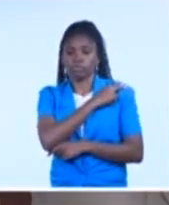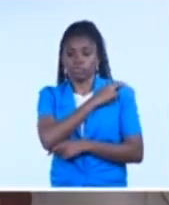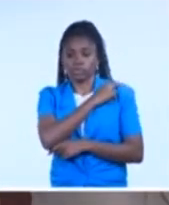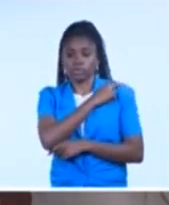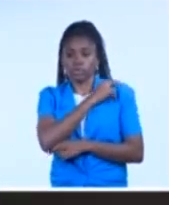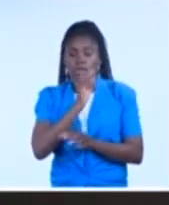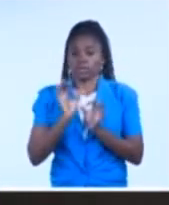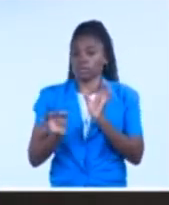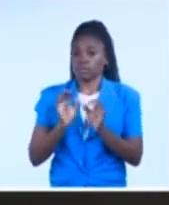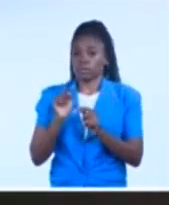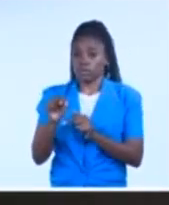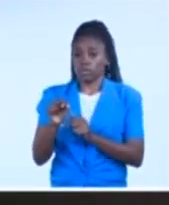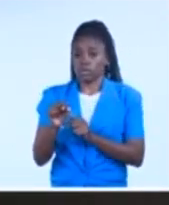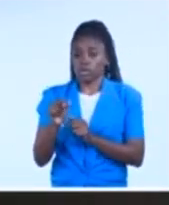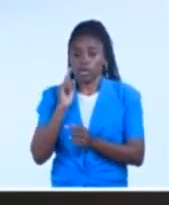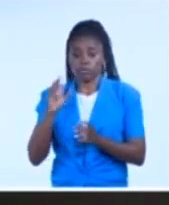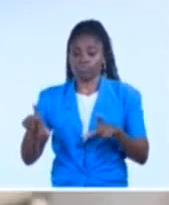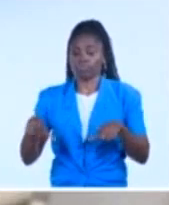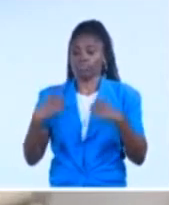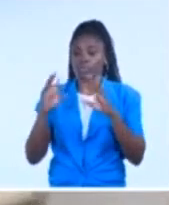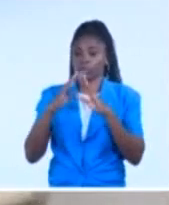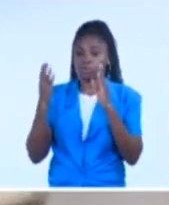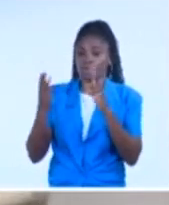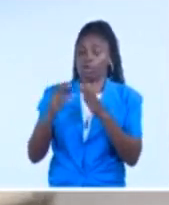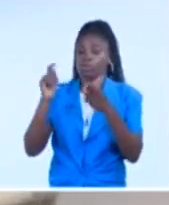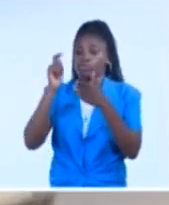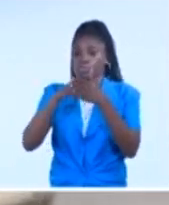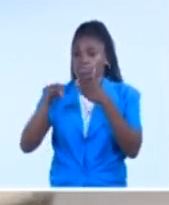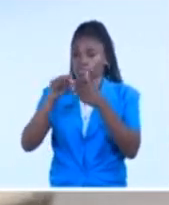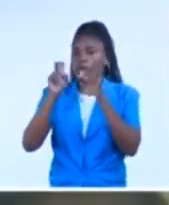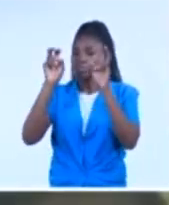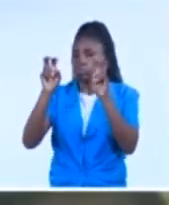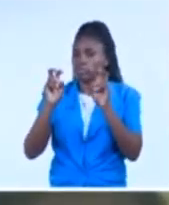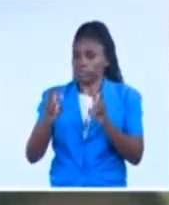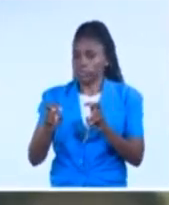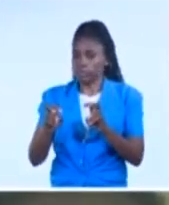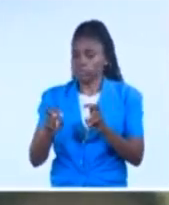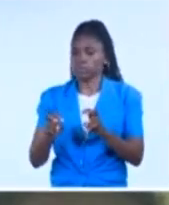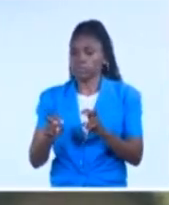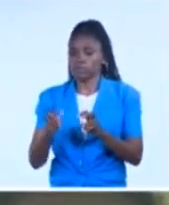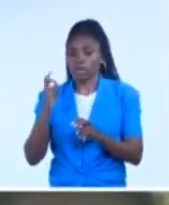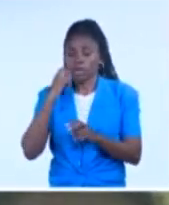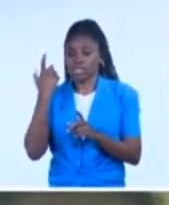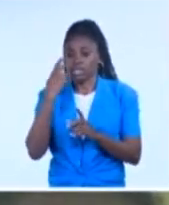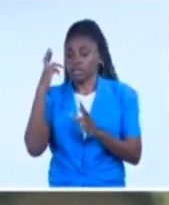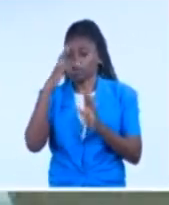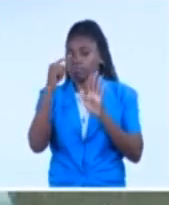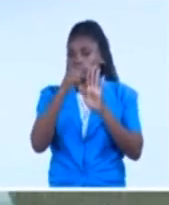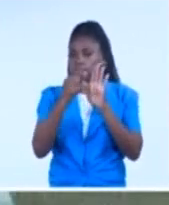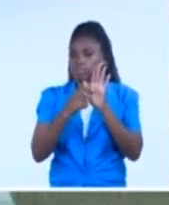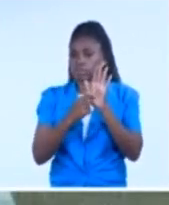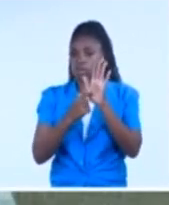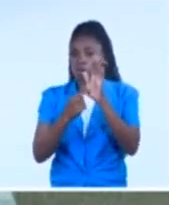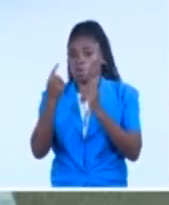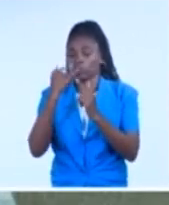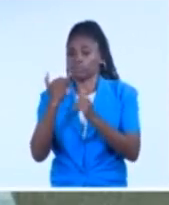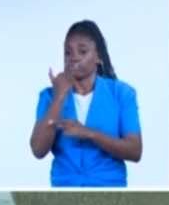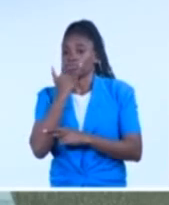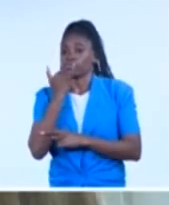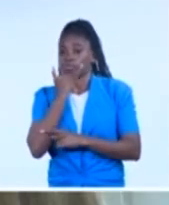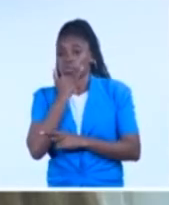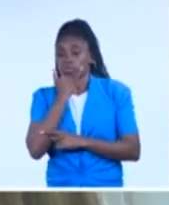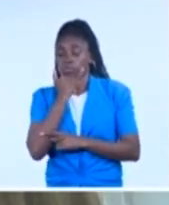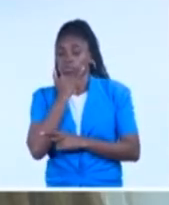manejo, identificación y cumplimiento de los protocolos de actuación, fueron reconocidas como irregularidades en la atención